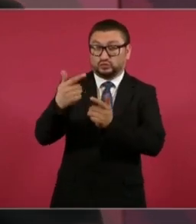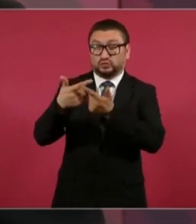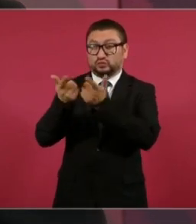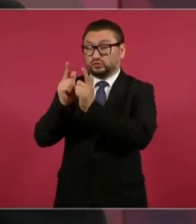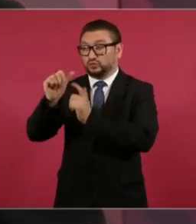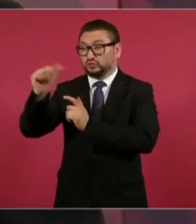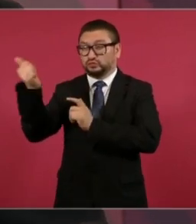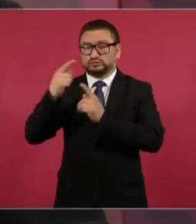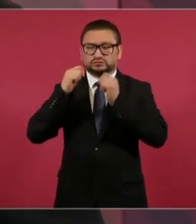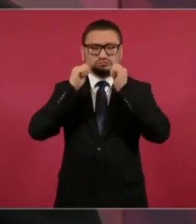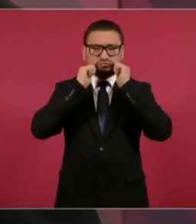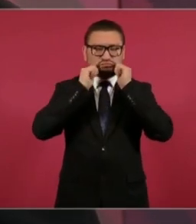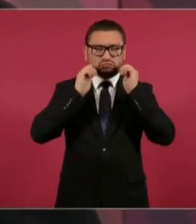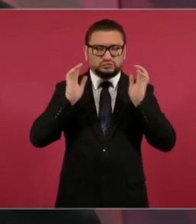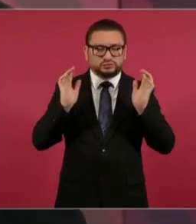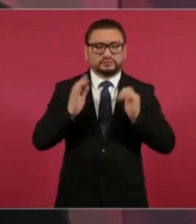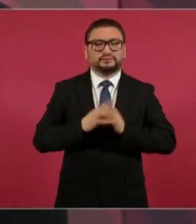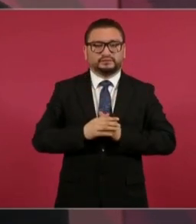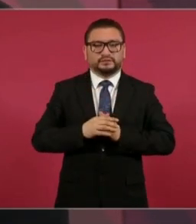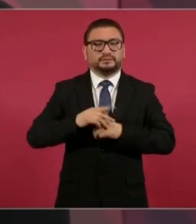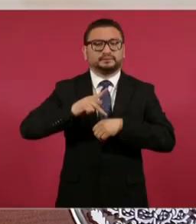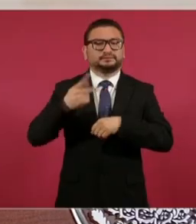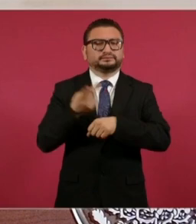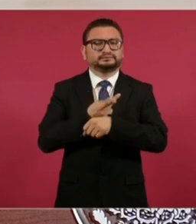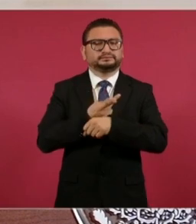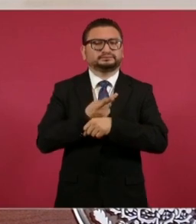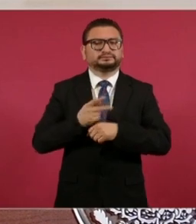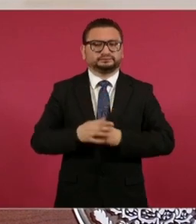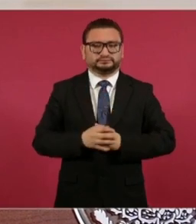pertenece entonces lo que